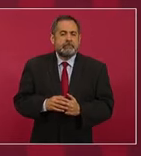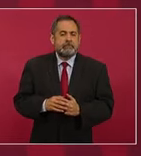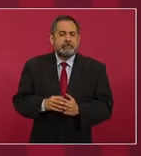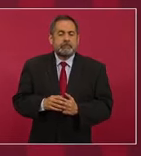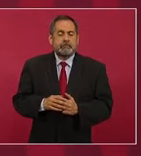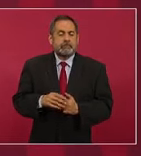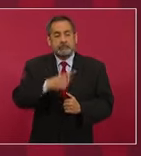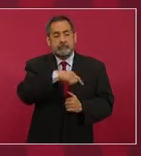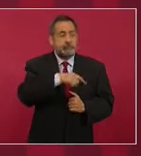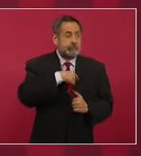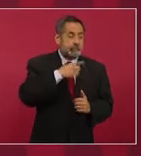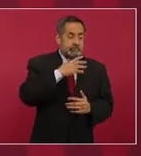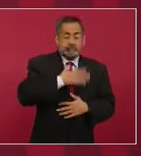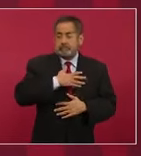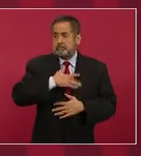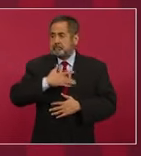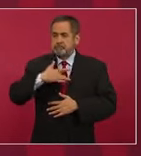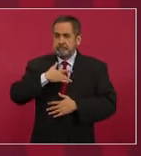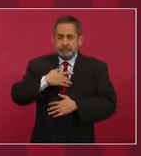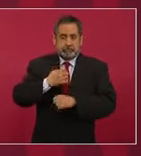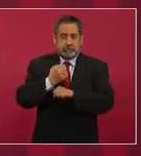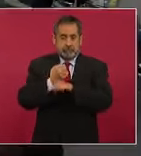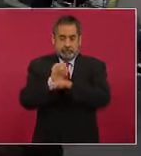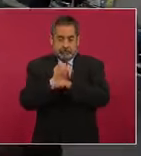que se cree de sangre azul.